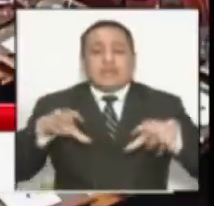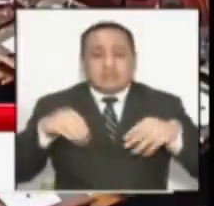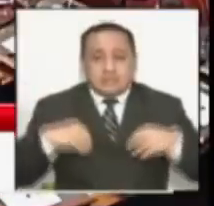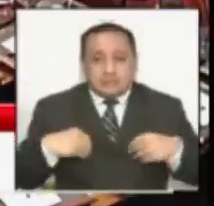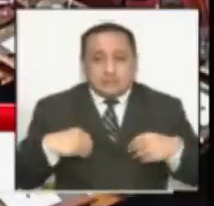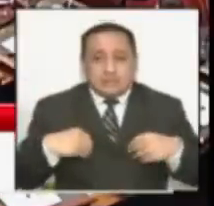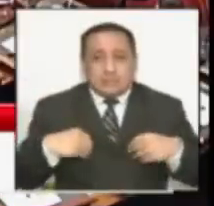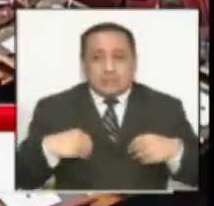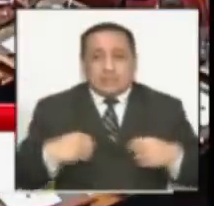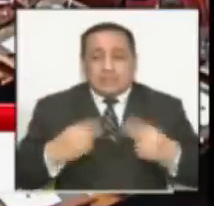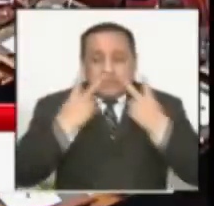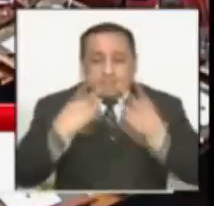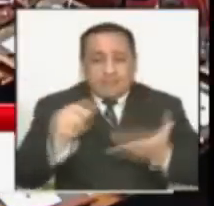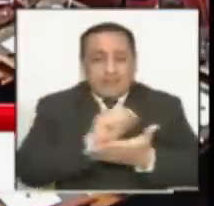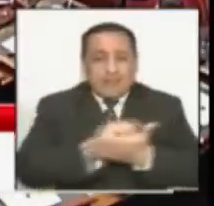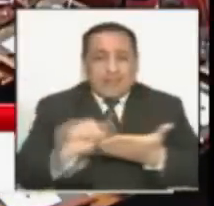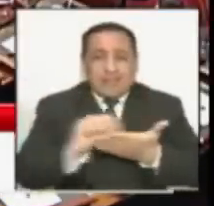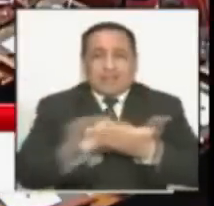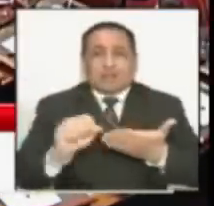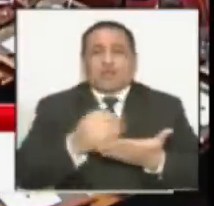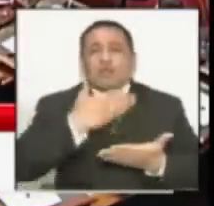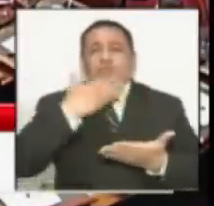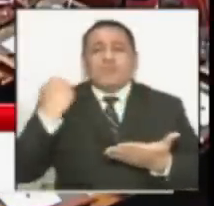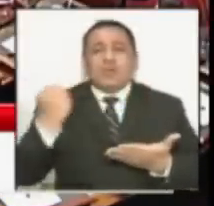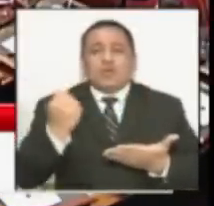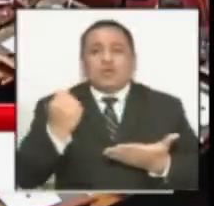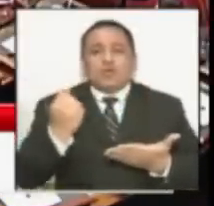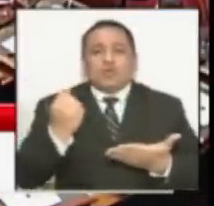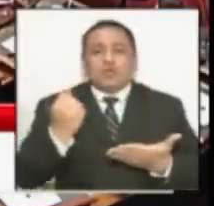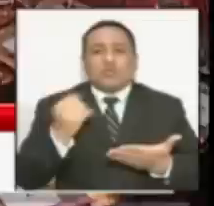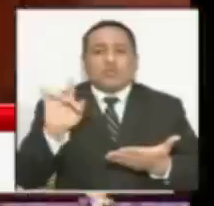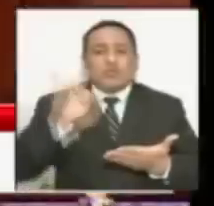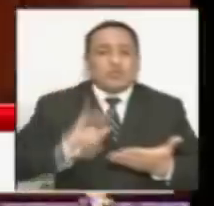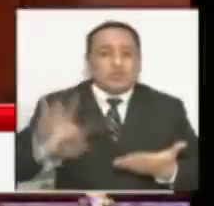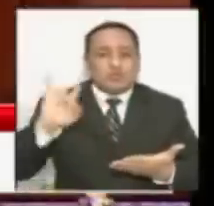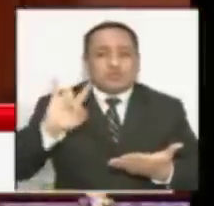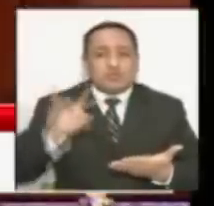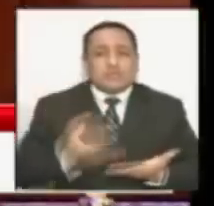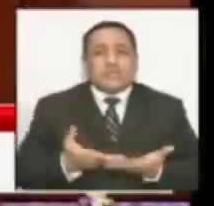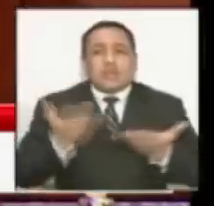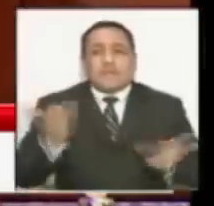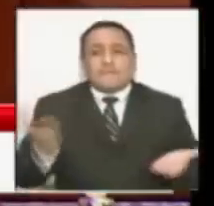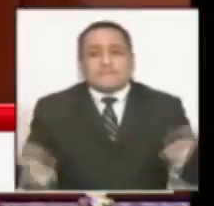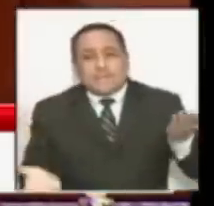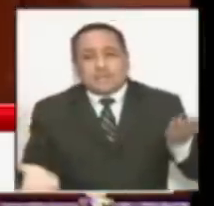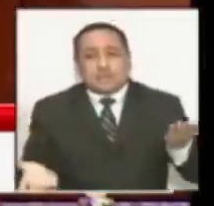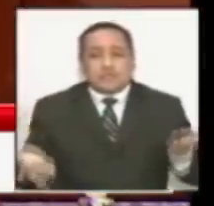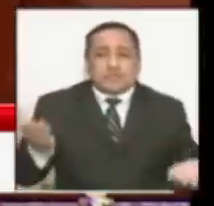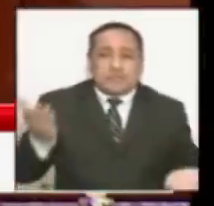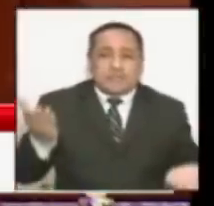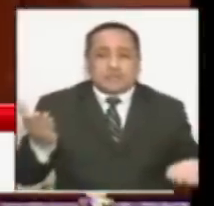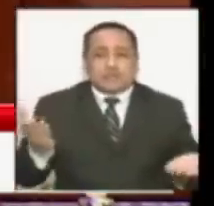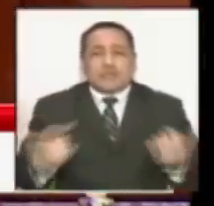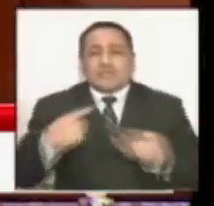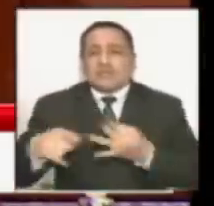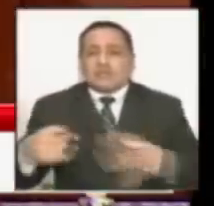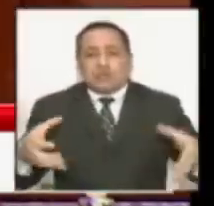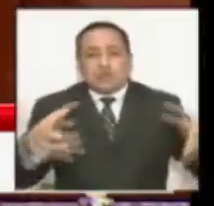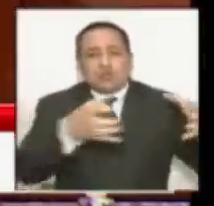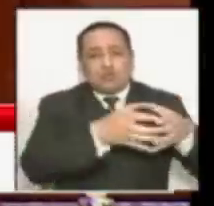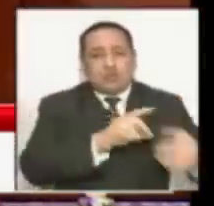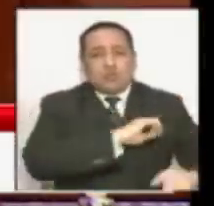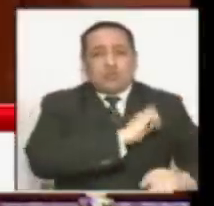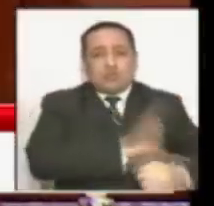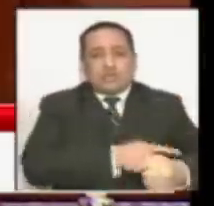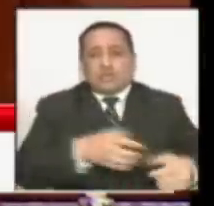permita poner en la agenda un mejor uso de los pesos y contrapesos entre los poderes del